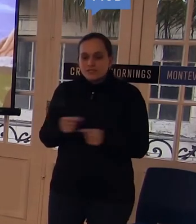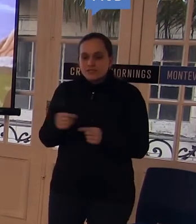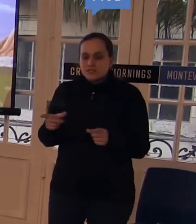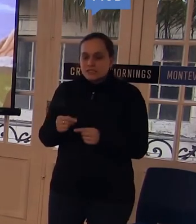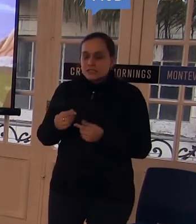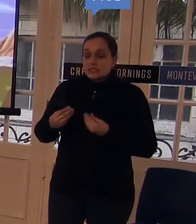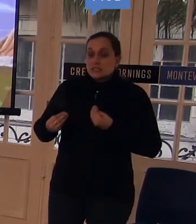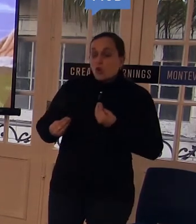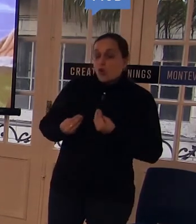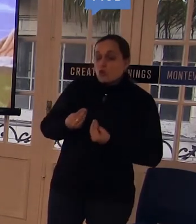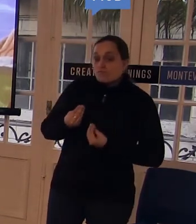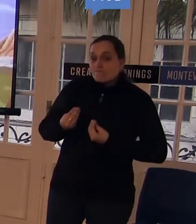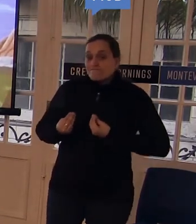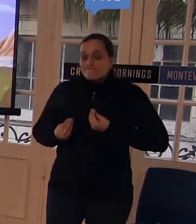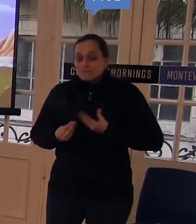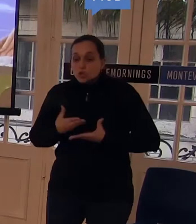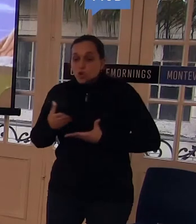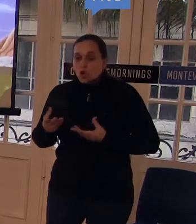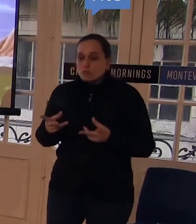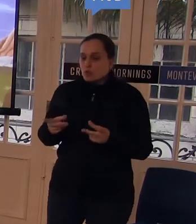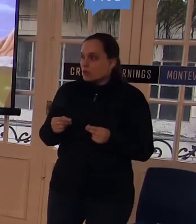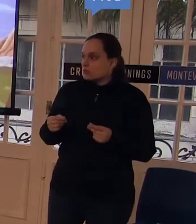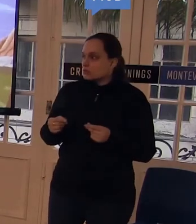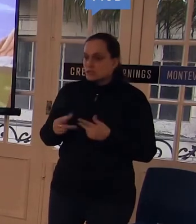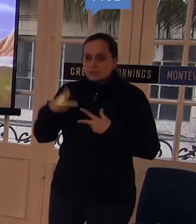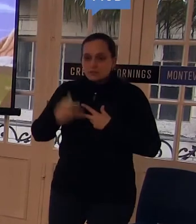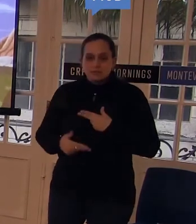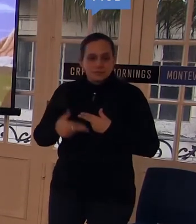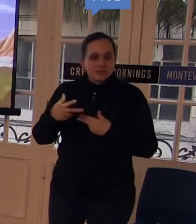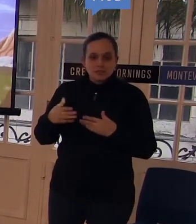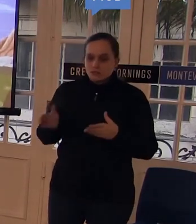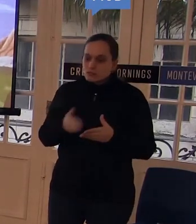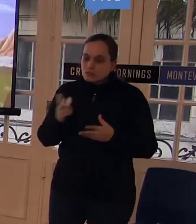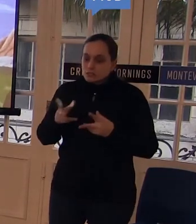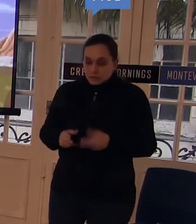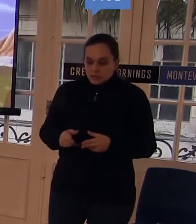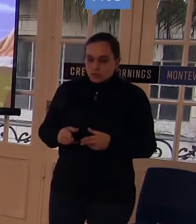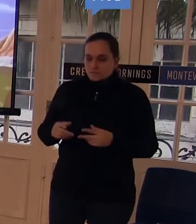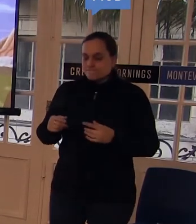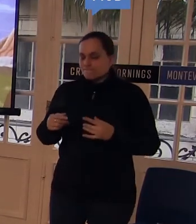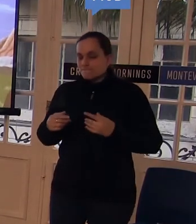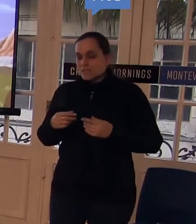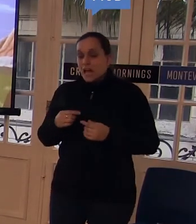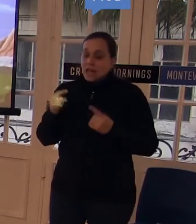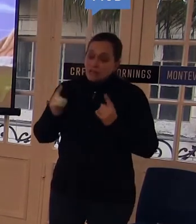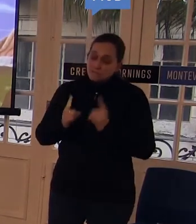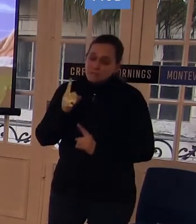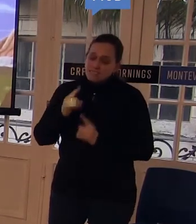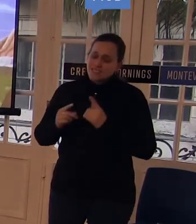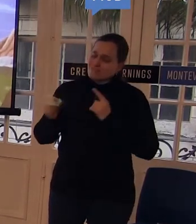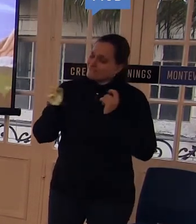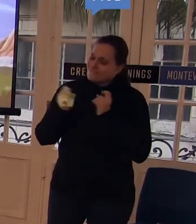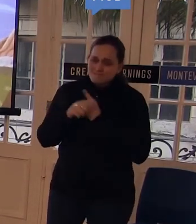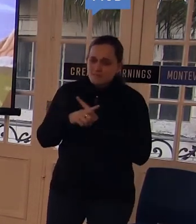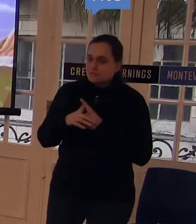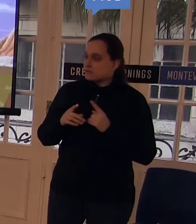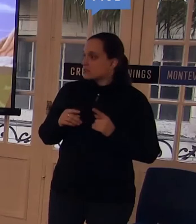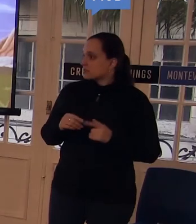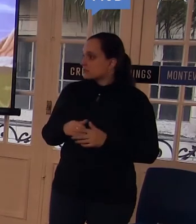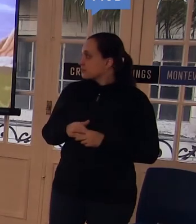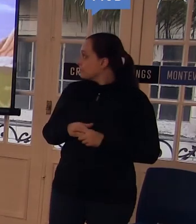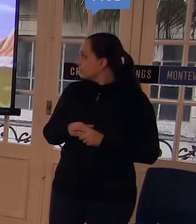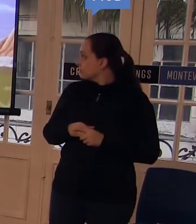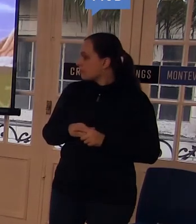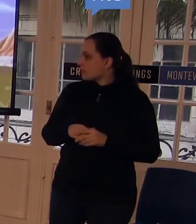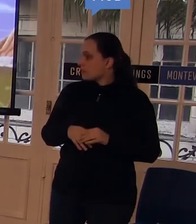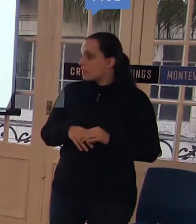que tiene que cortar los procesos, y bueno, a veces se complica. Pero empecé